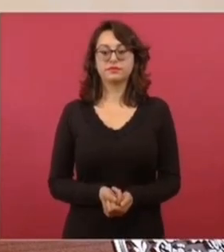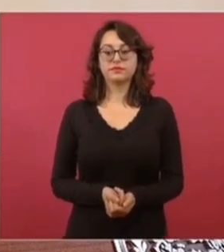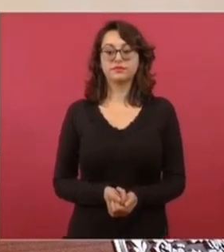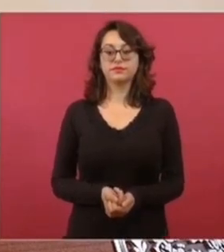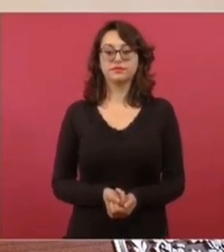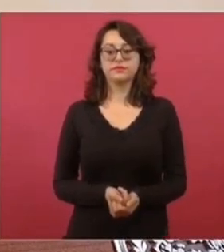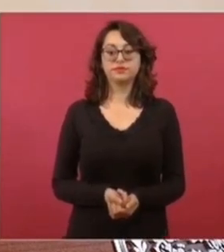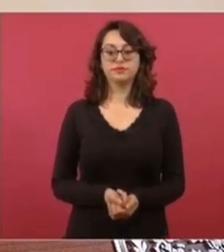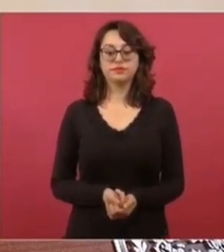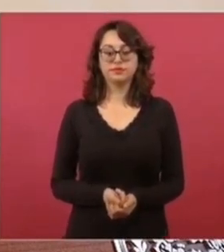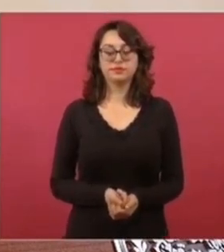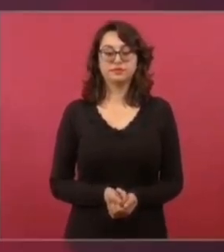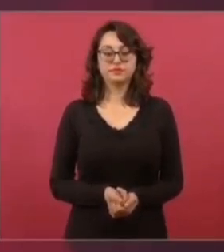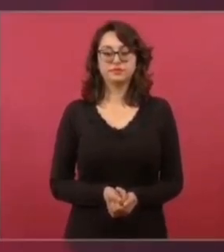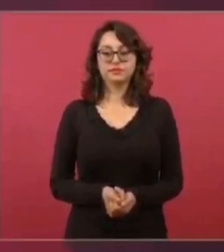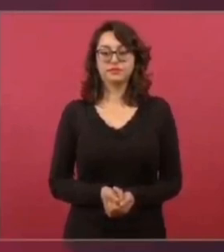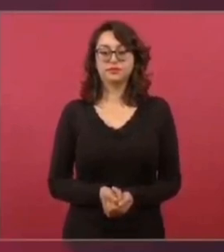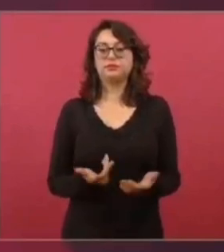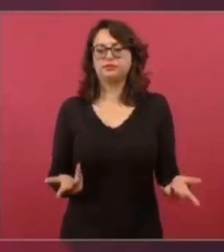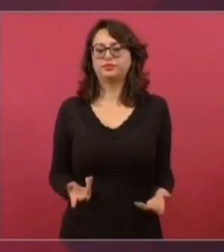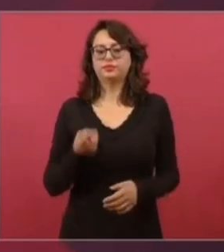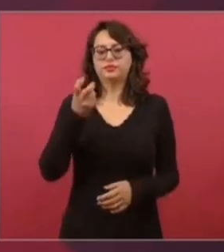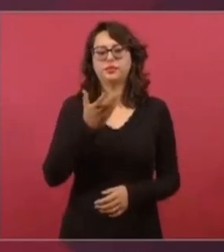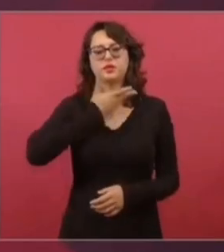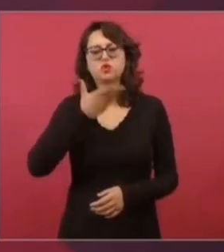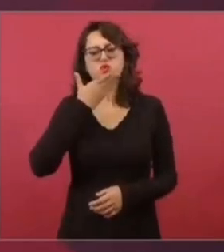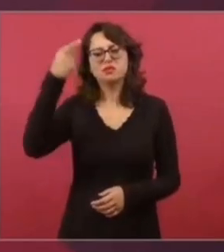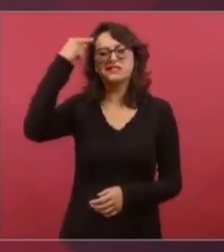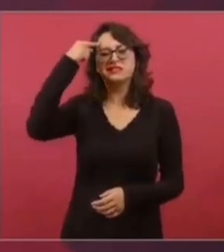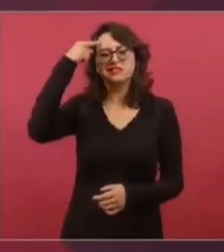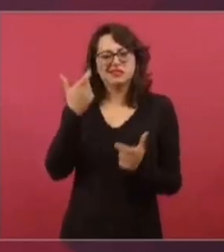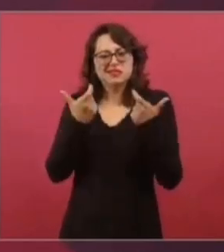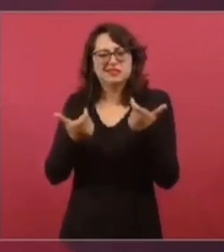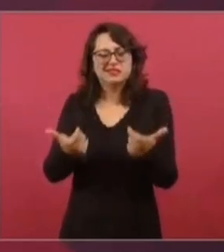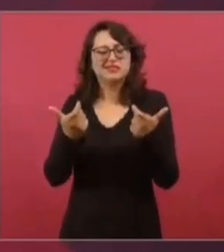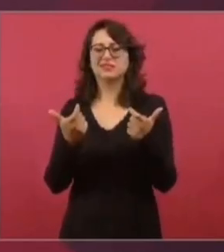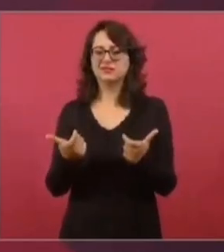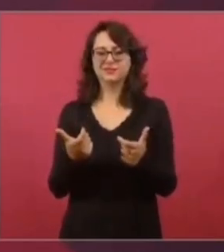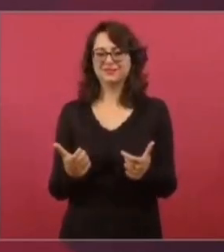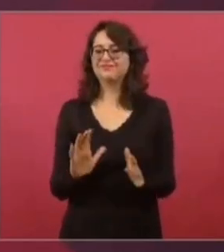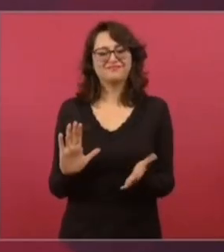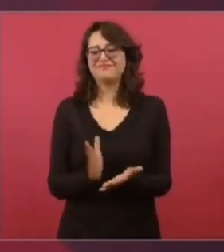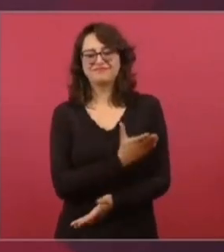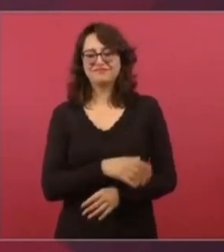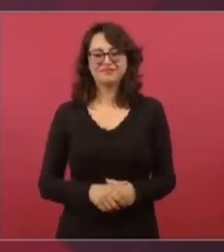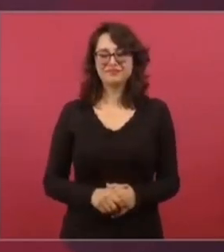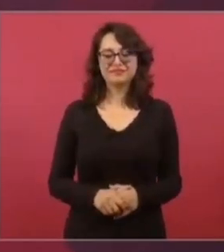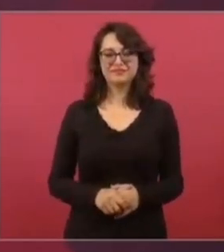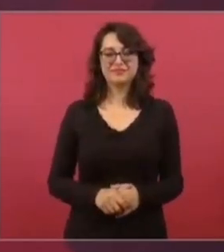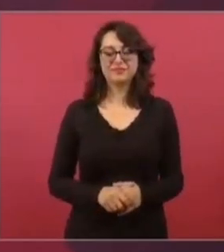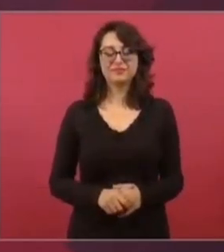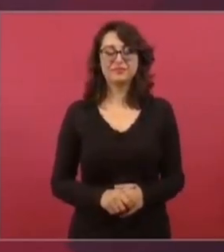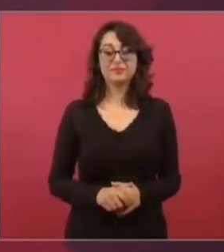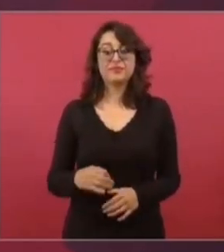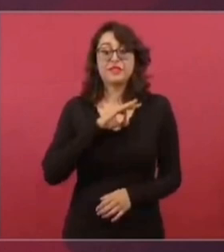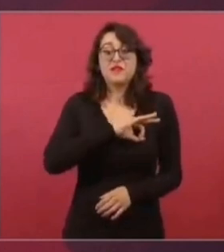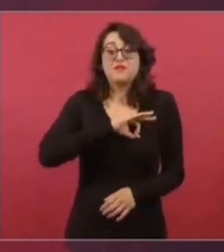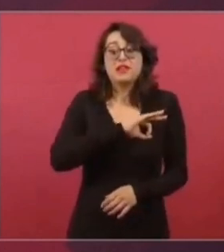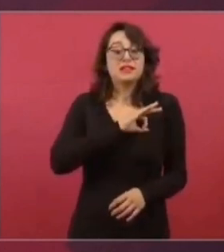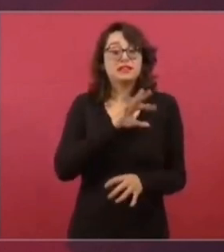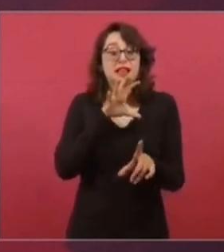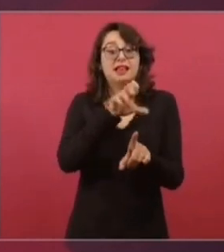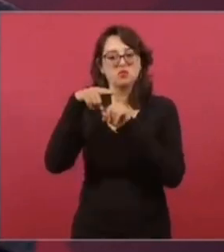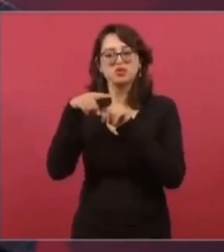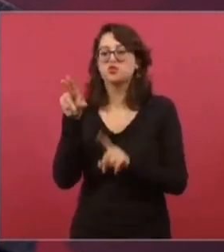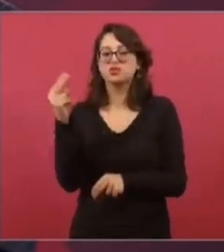desechando, haciendo a un lado ese estilo de vida materialista en donde lo importante o la felicidad supuestamente se obtiene, ¿no?,